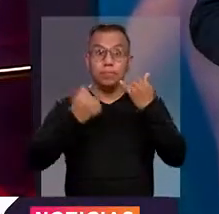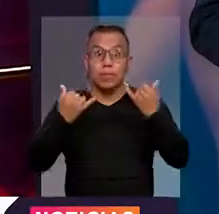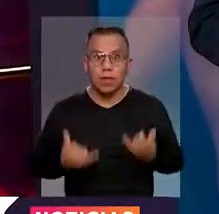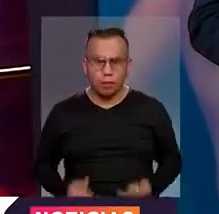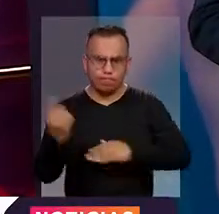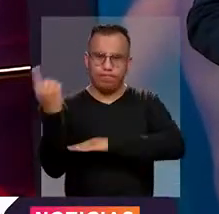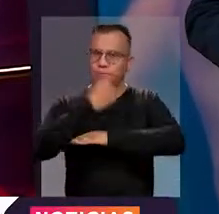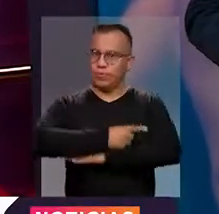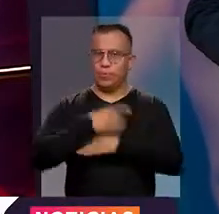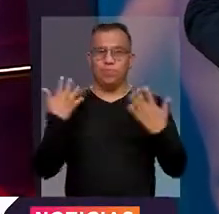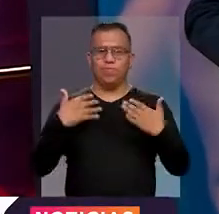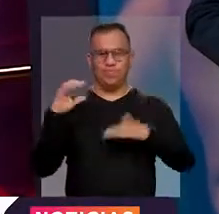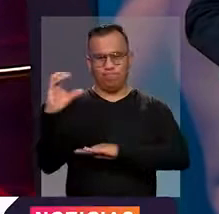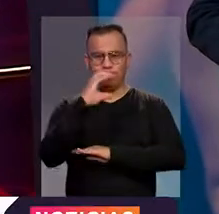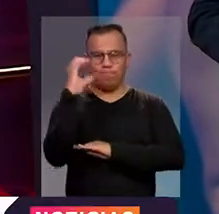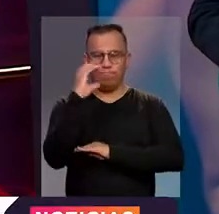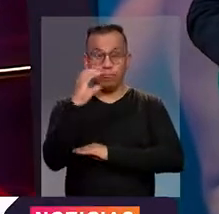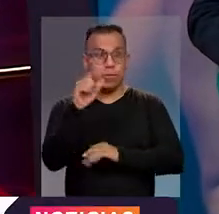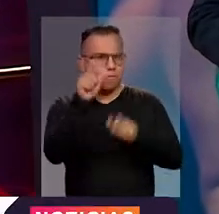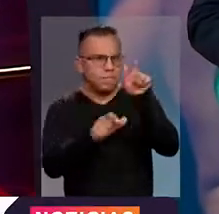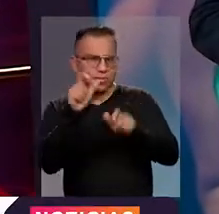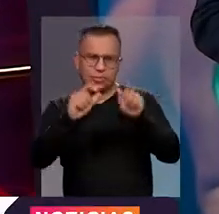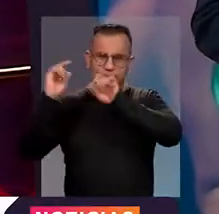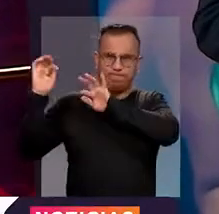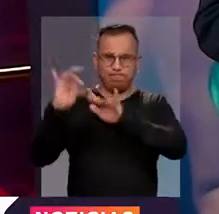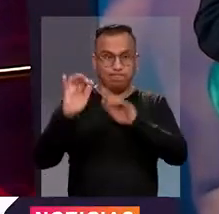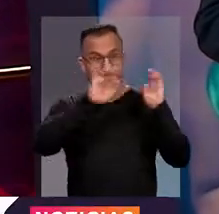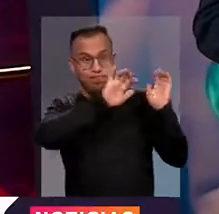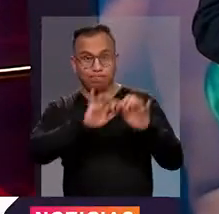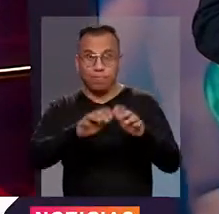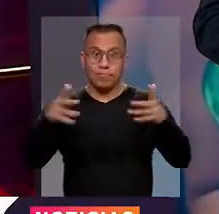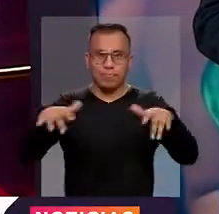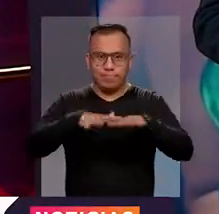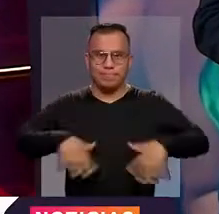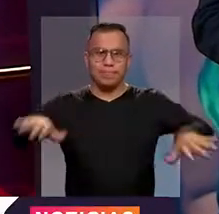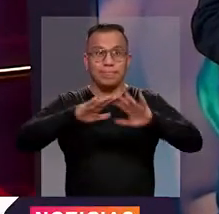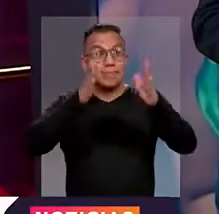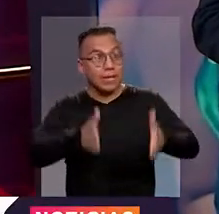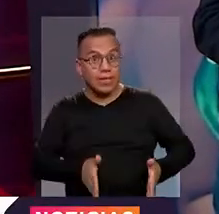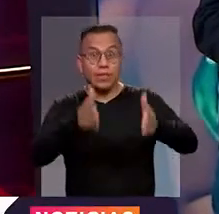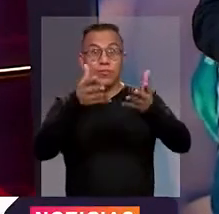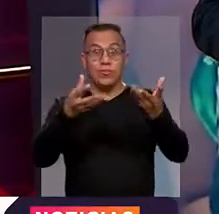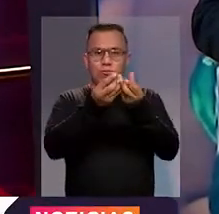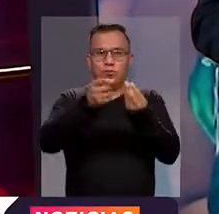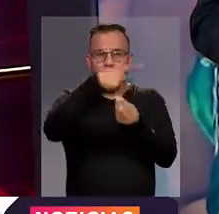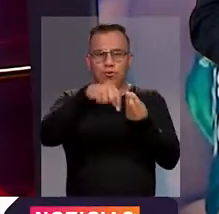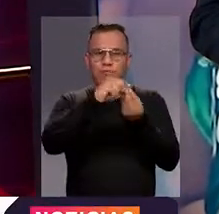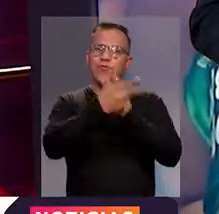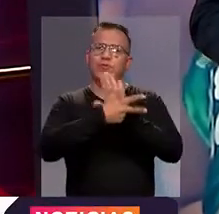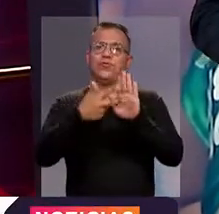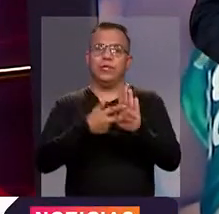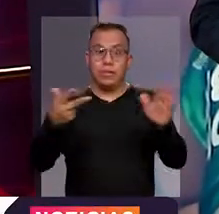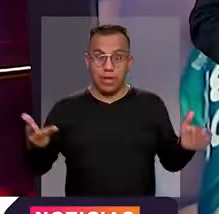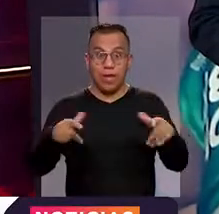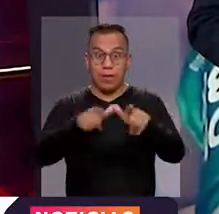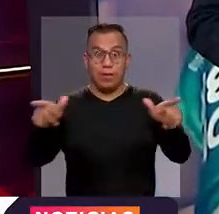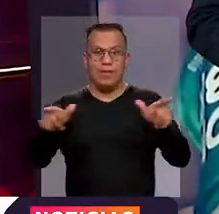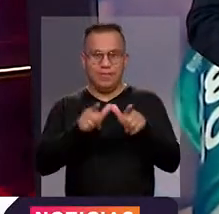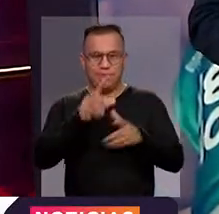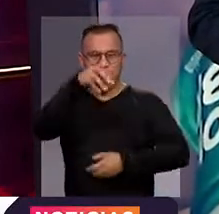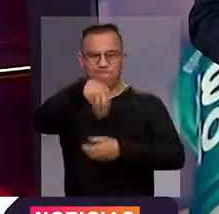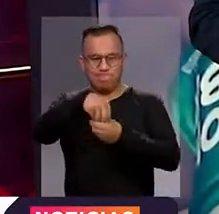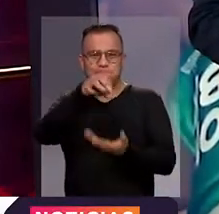una jornada histórica en Colombia. Cientos de personas llenaron las calles que rodean el edificio de la Corte Constitucional en pleno corazón de la